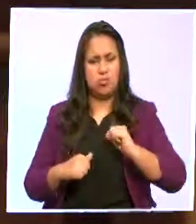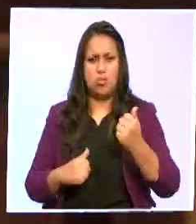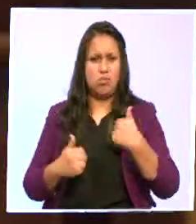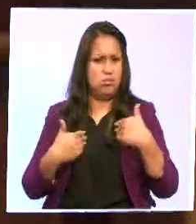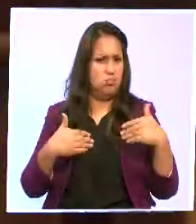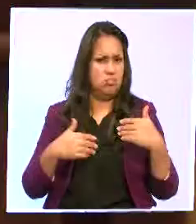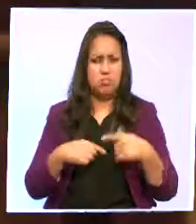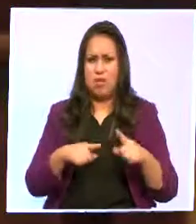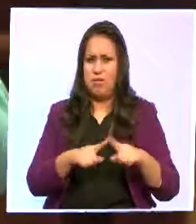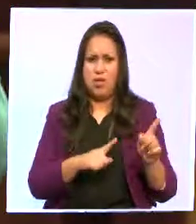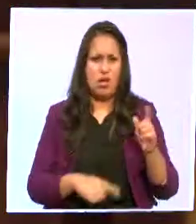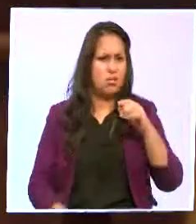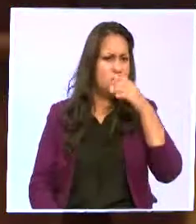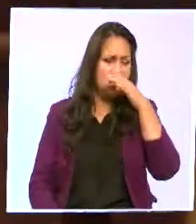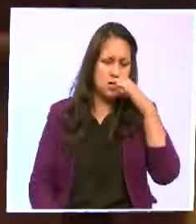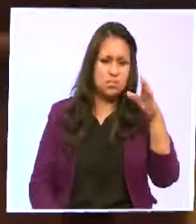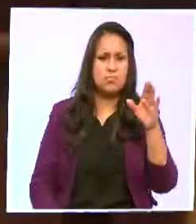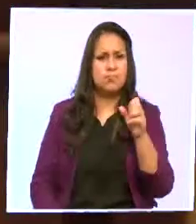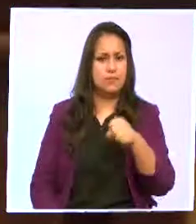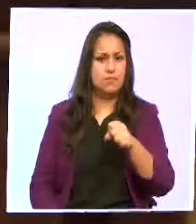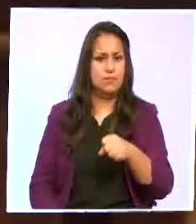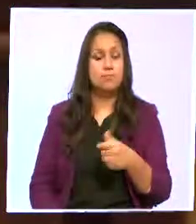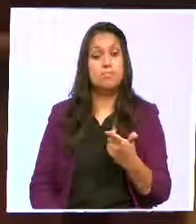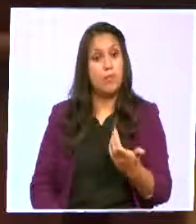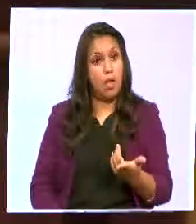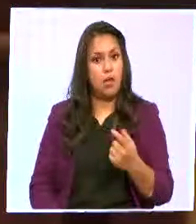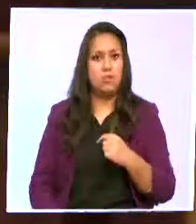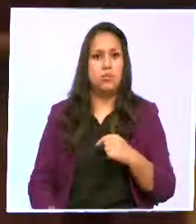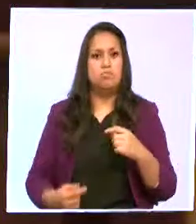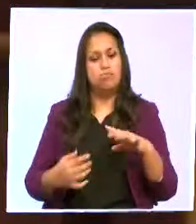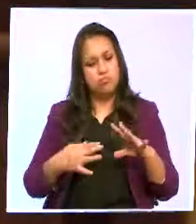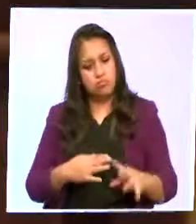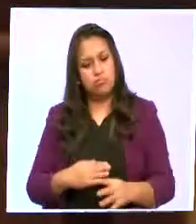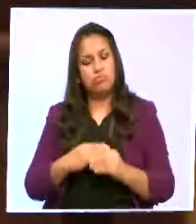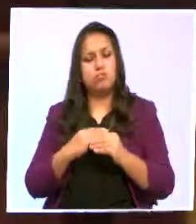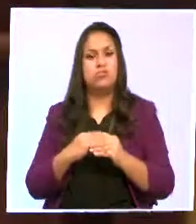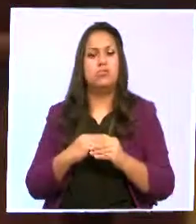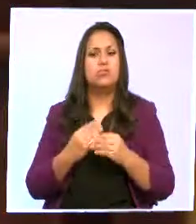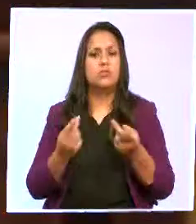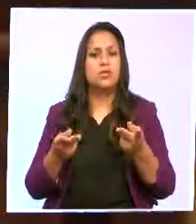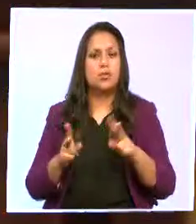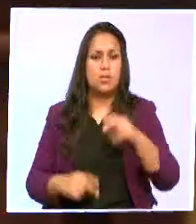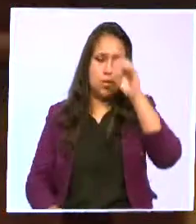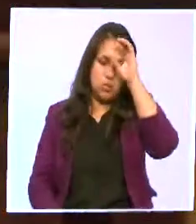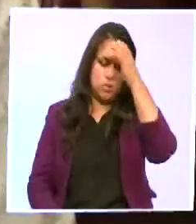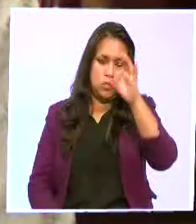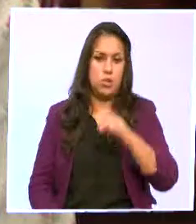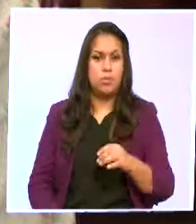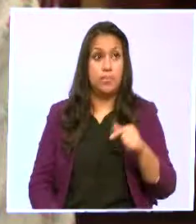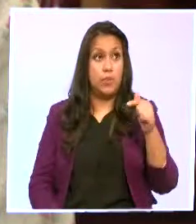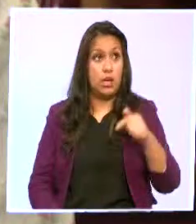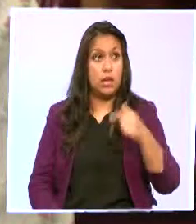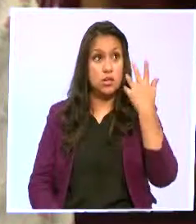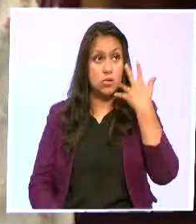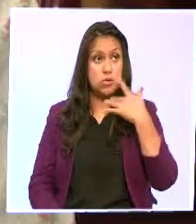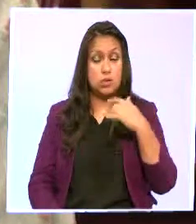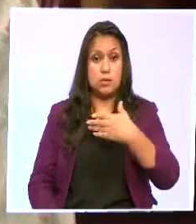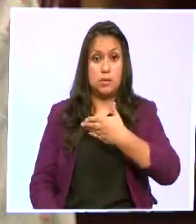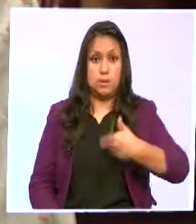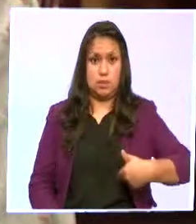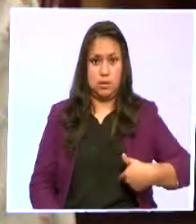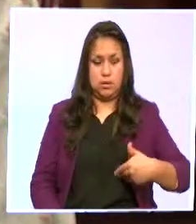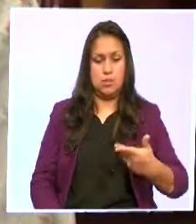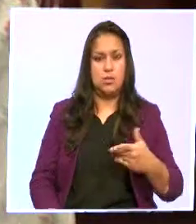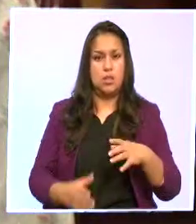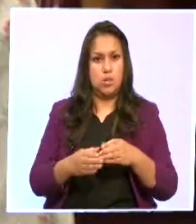agrupando también patrimonio ir agrupando industrias culturales así como las definiciones y el acceso al derecho de la cultura y el presidente de la comisión de educación